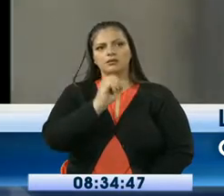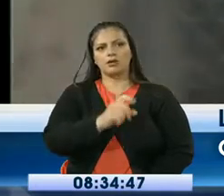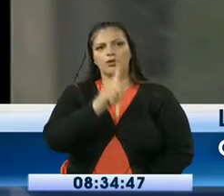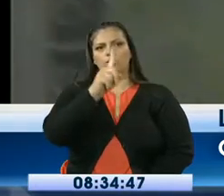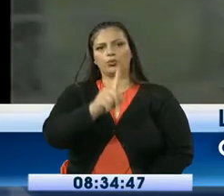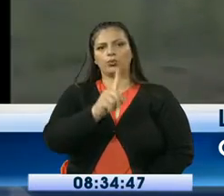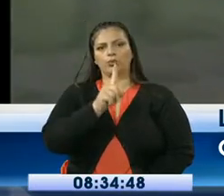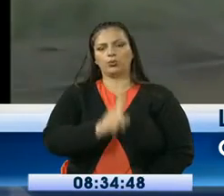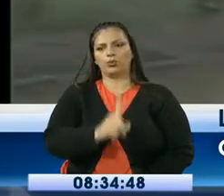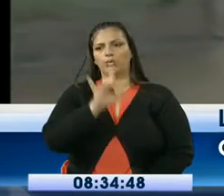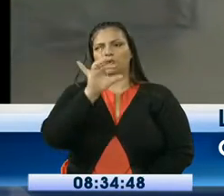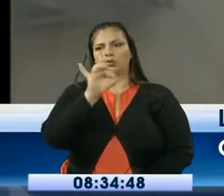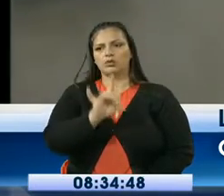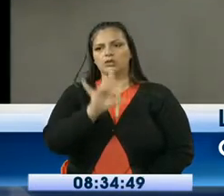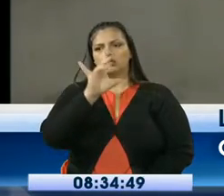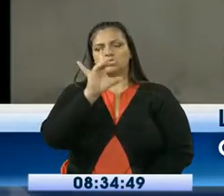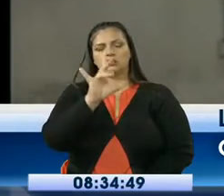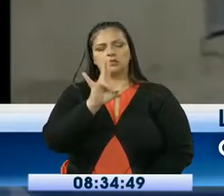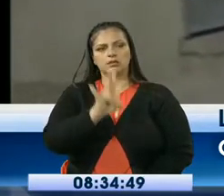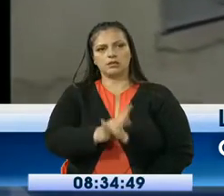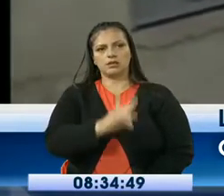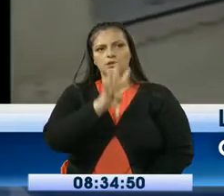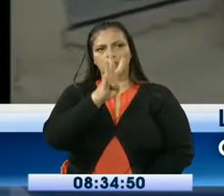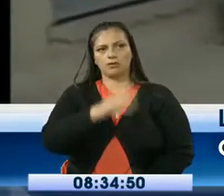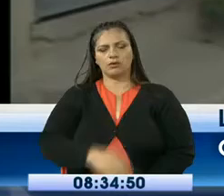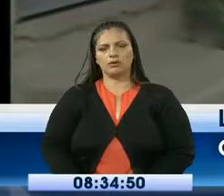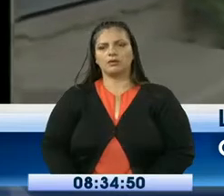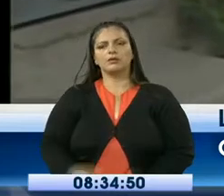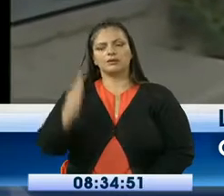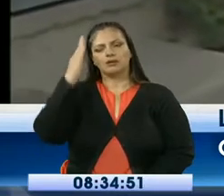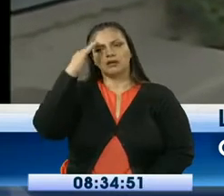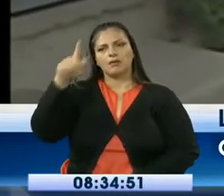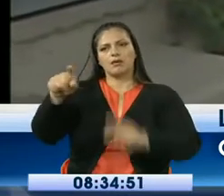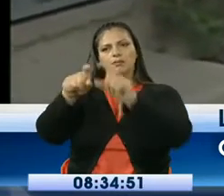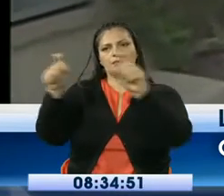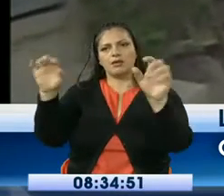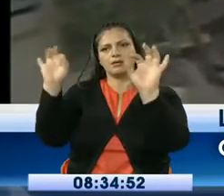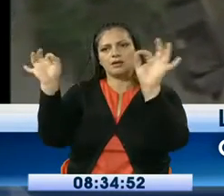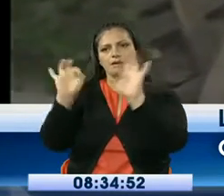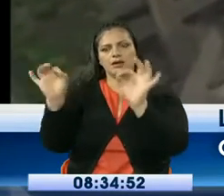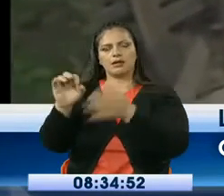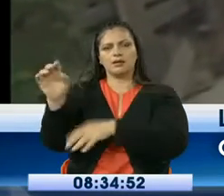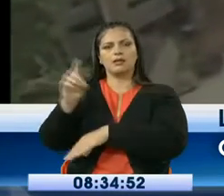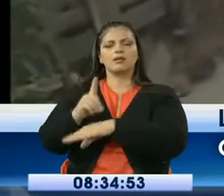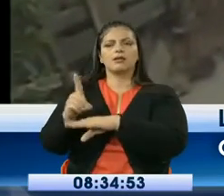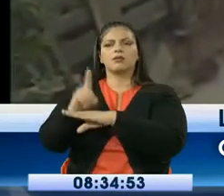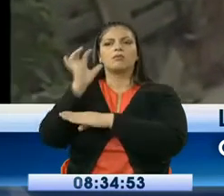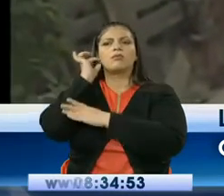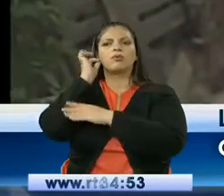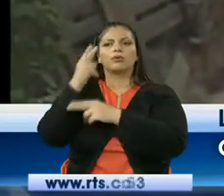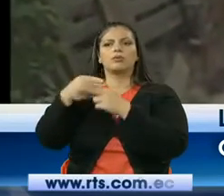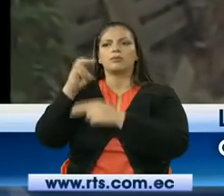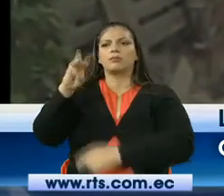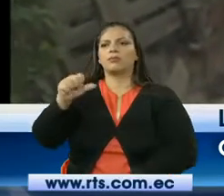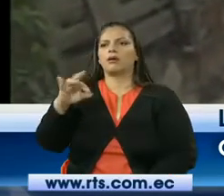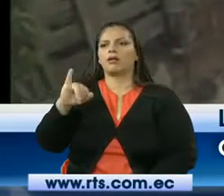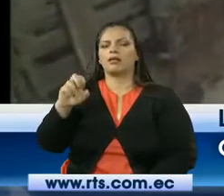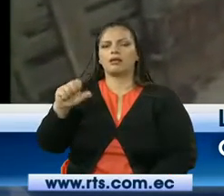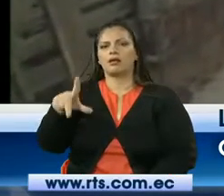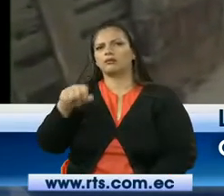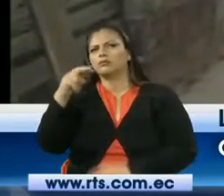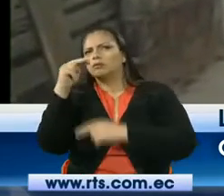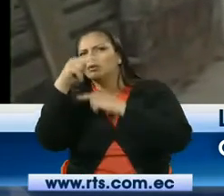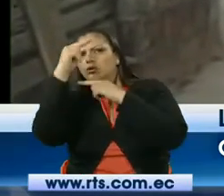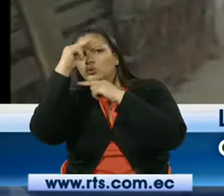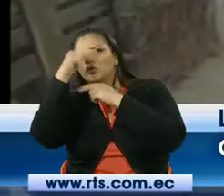P011874, de seguro nos está viendo la directora de comunicación de la empresa eléctrica, Mariela Padilla. Y en la siguiente emisión, pues vamos a avanzar